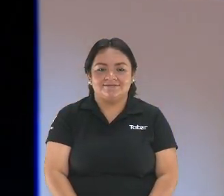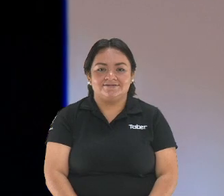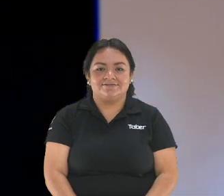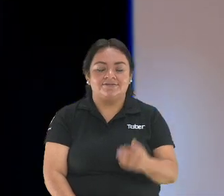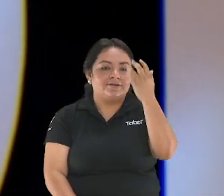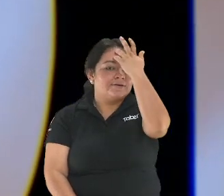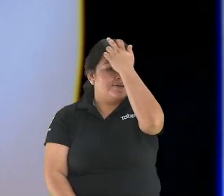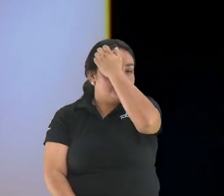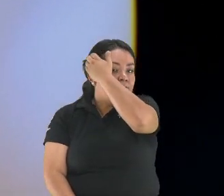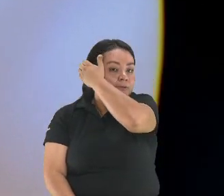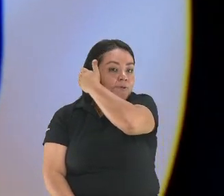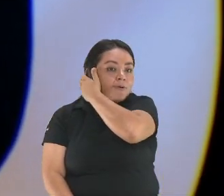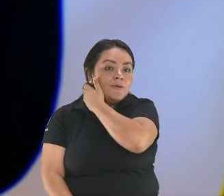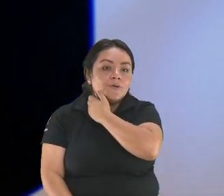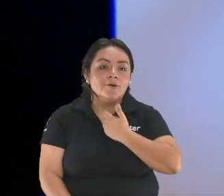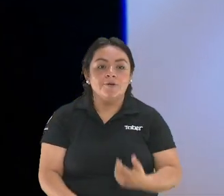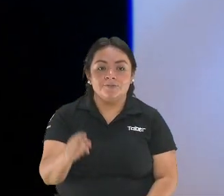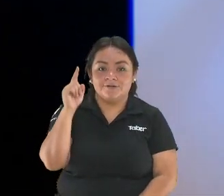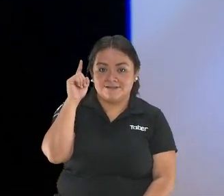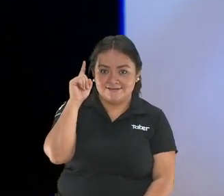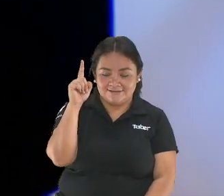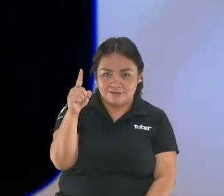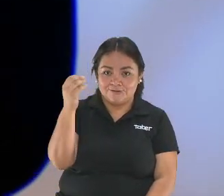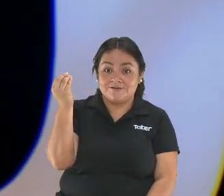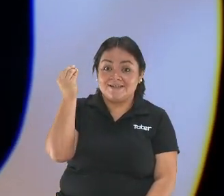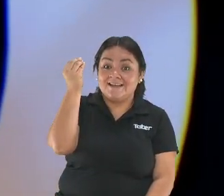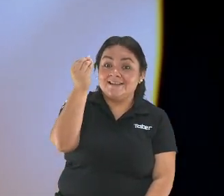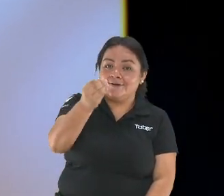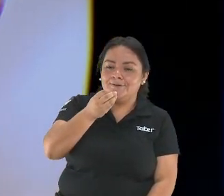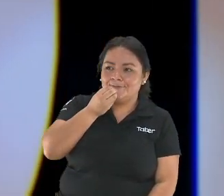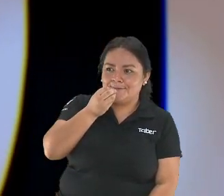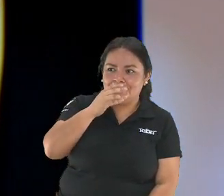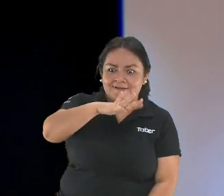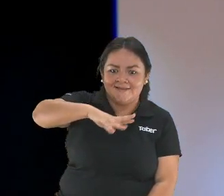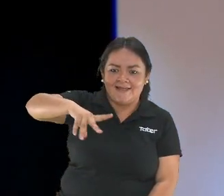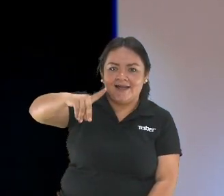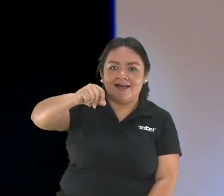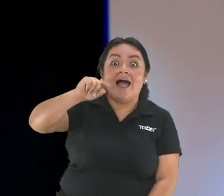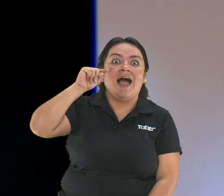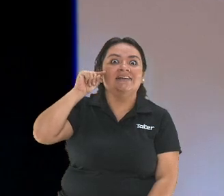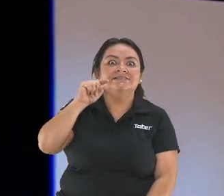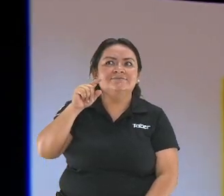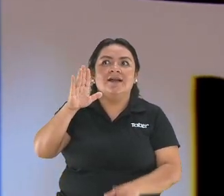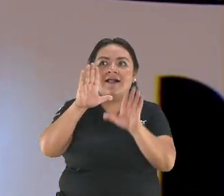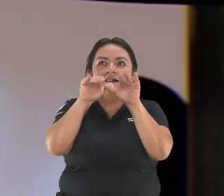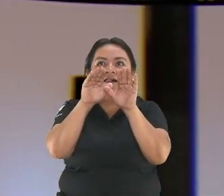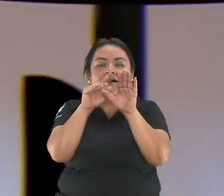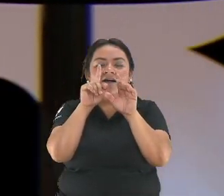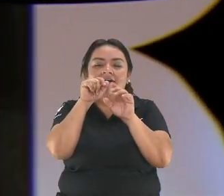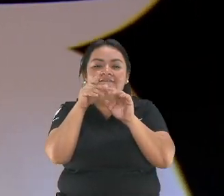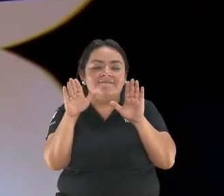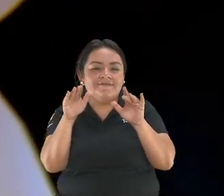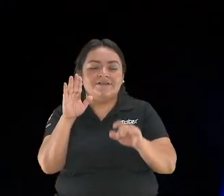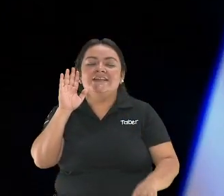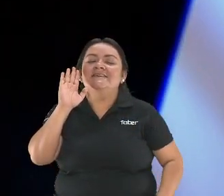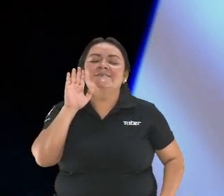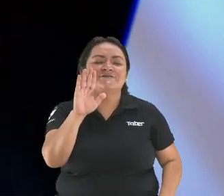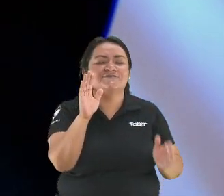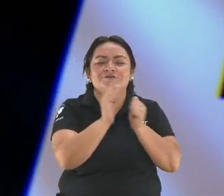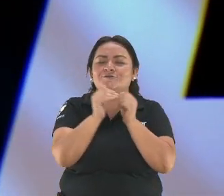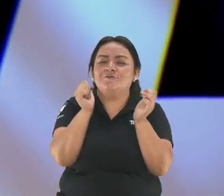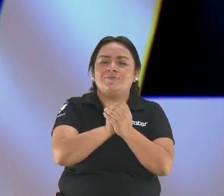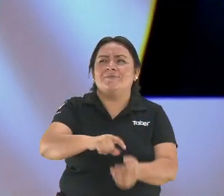porque si dios hizo caer pan si dios proveyó carne en el desierto en tu desierto en tu necesidad